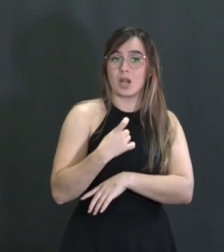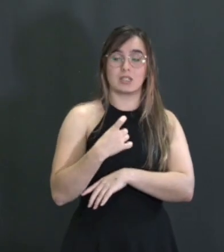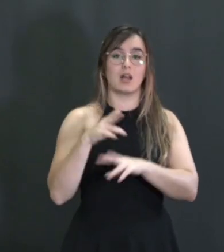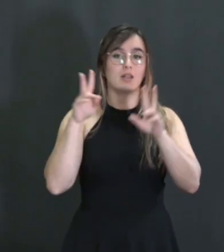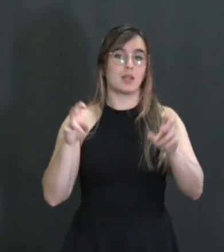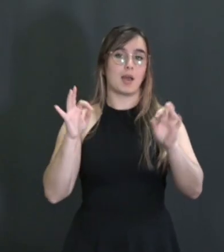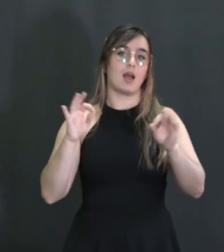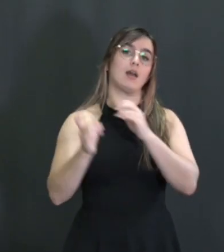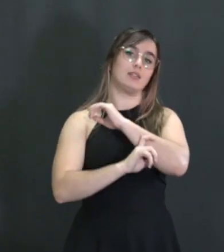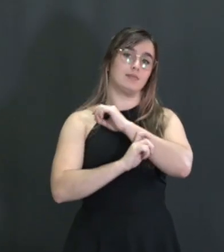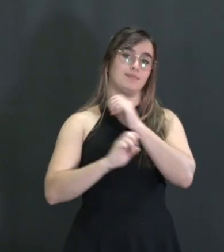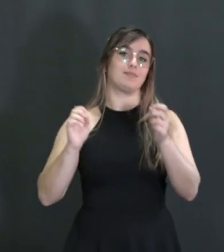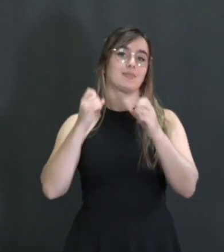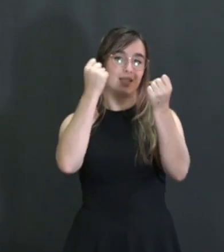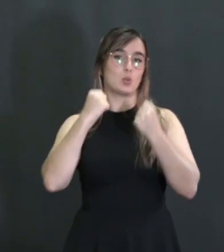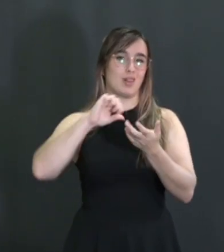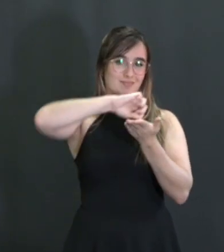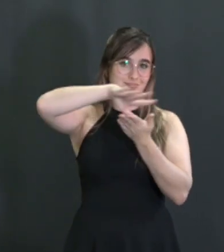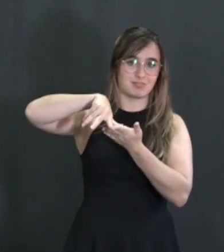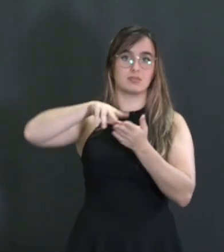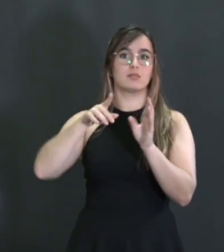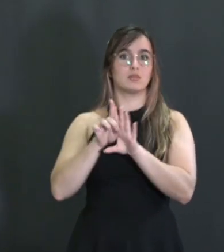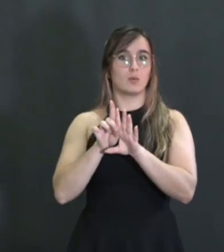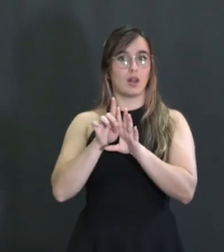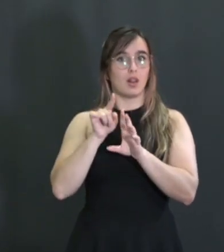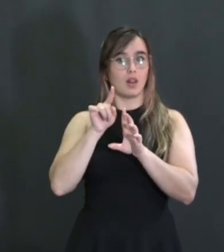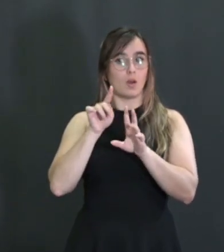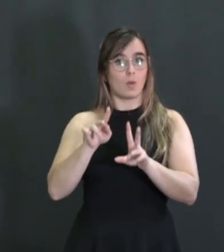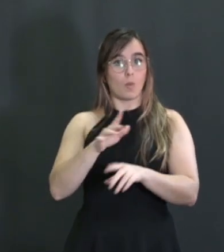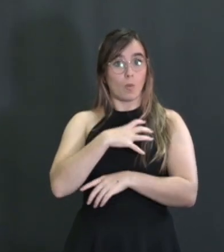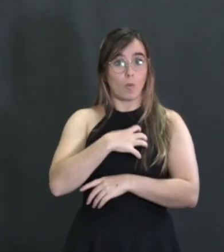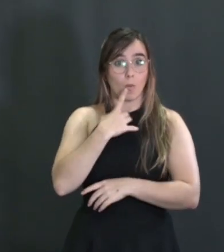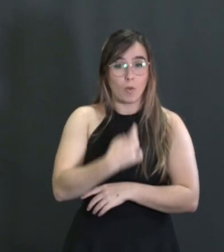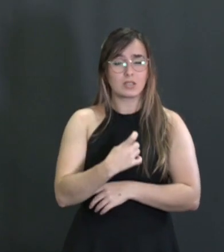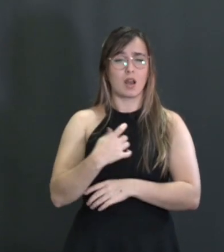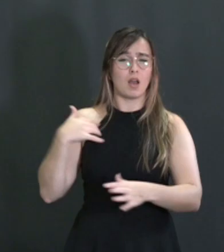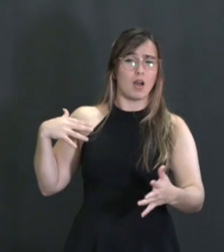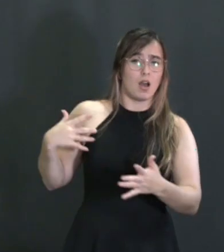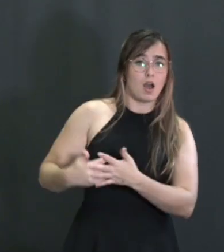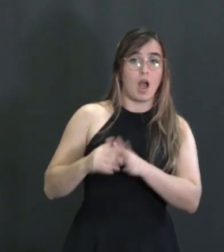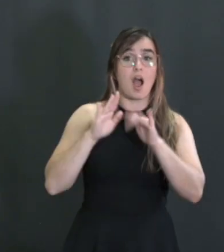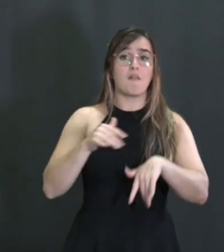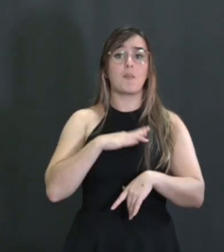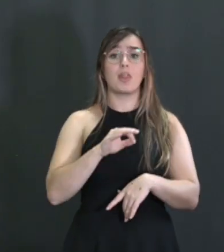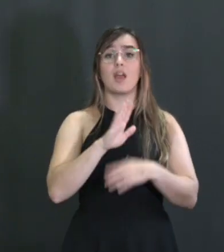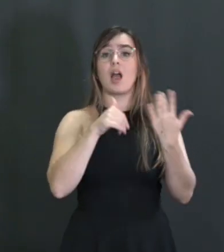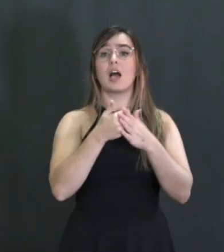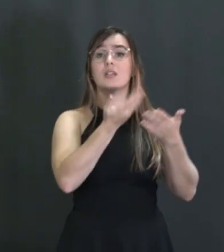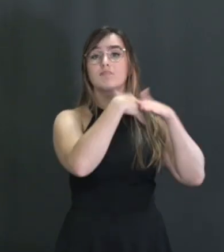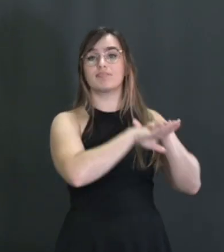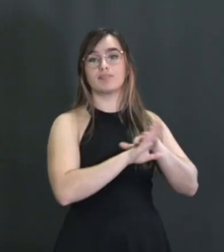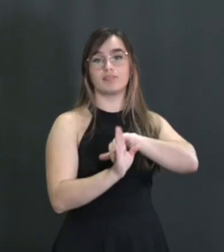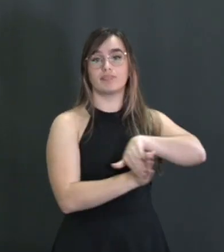de desinstitucionalización, eso en un momento dado puede quedar en un cajón. Puede quedar en un